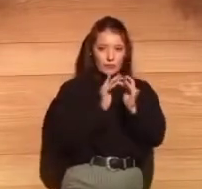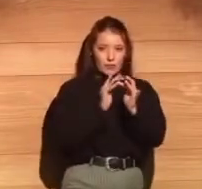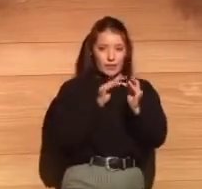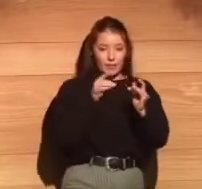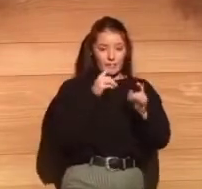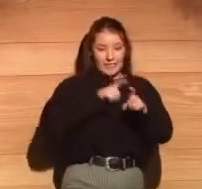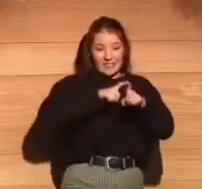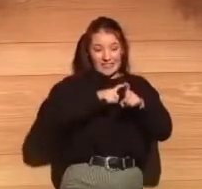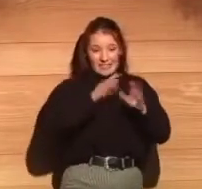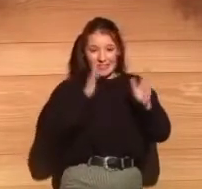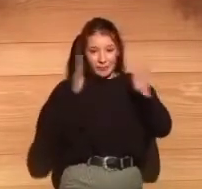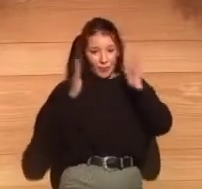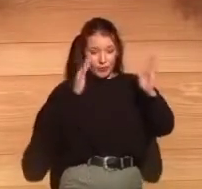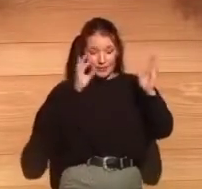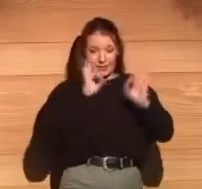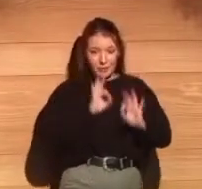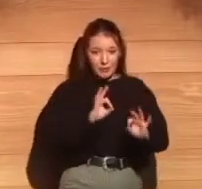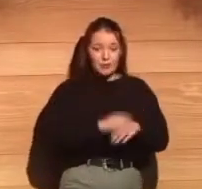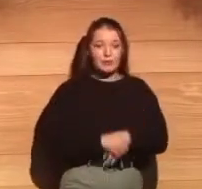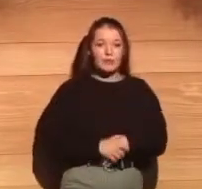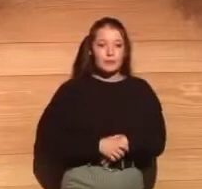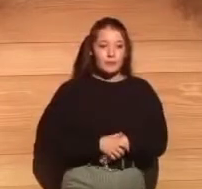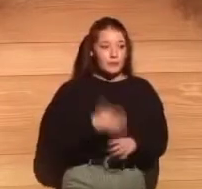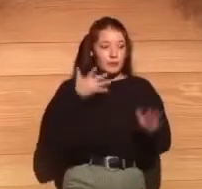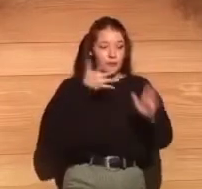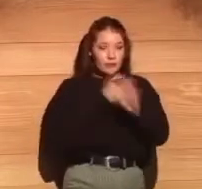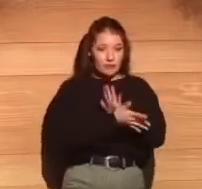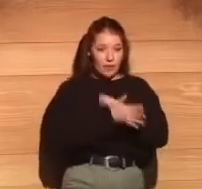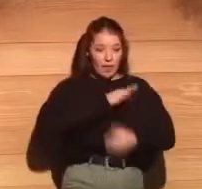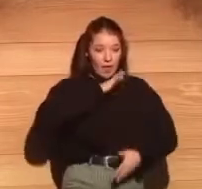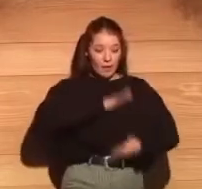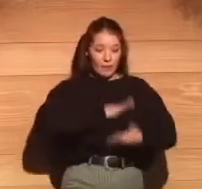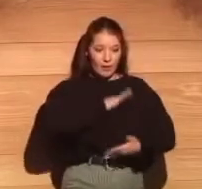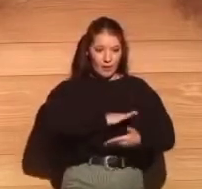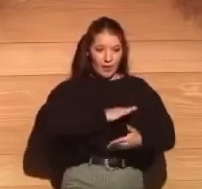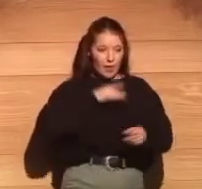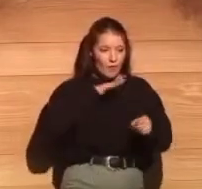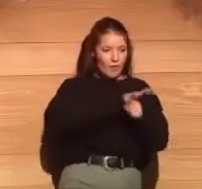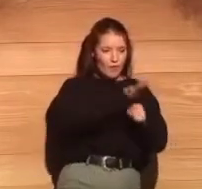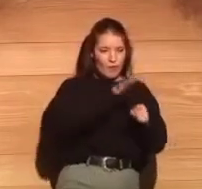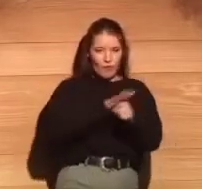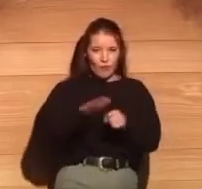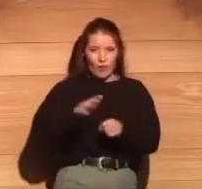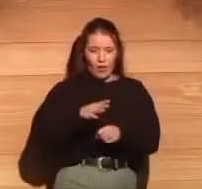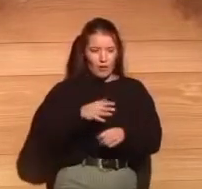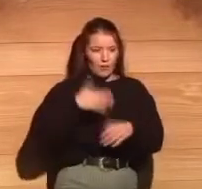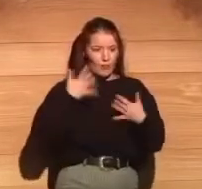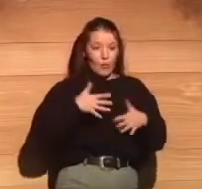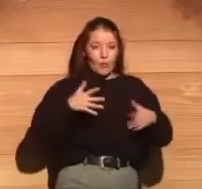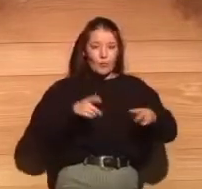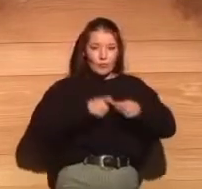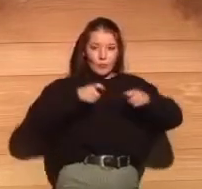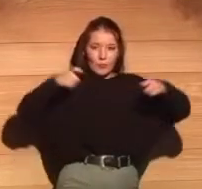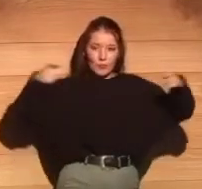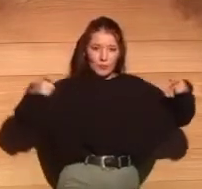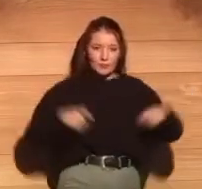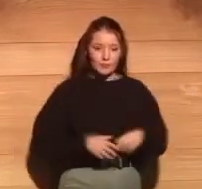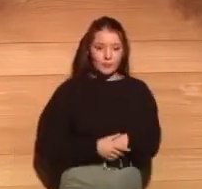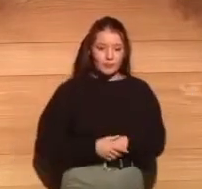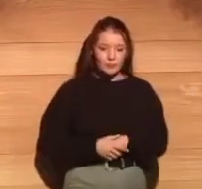estamos viviendo, lo que significa es que la capacidad de influirnos es muchísimo mayor, de condicionarnos una vez